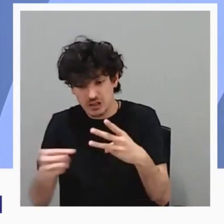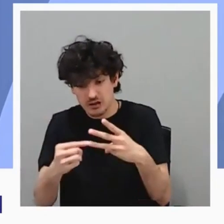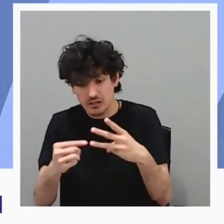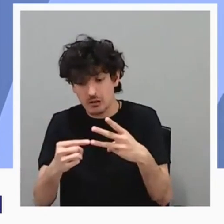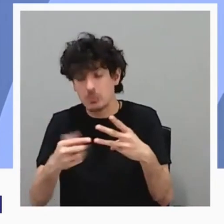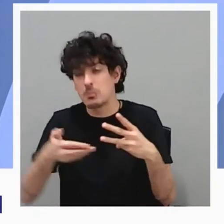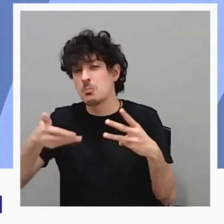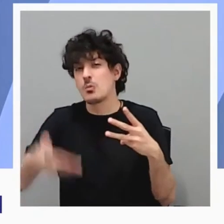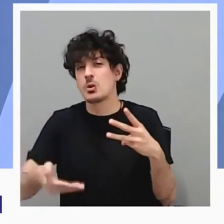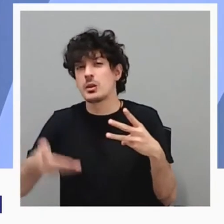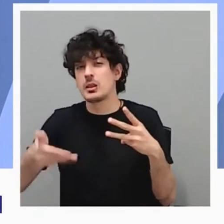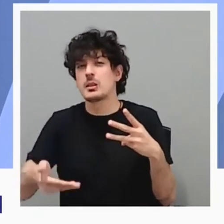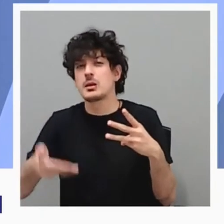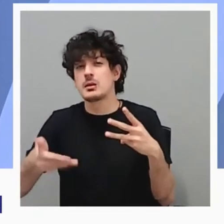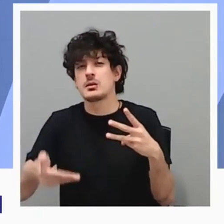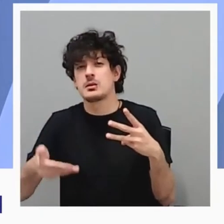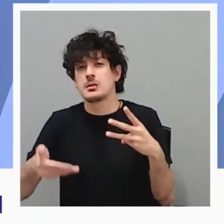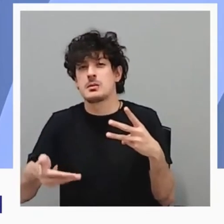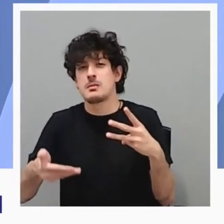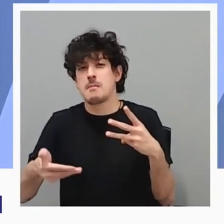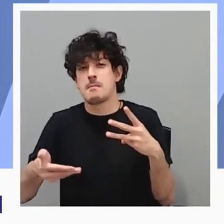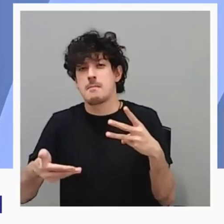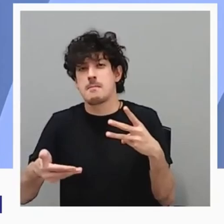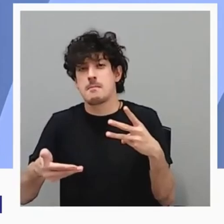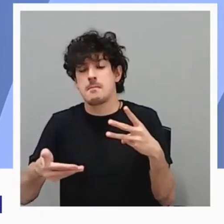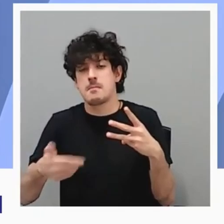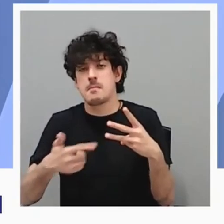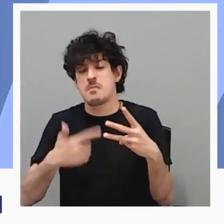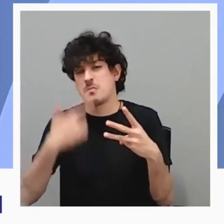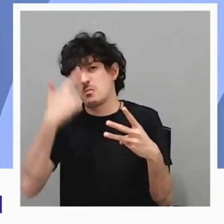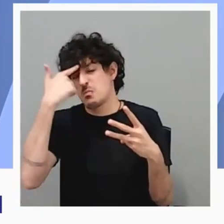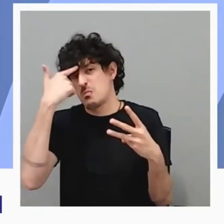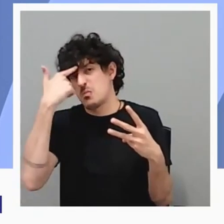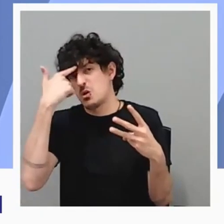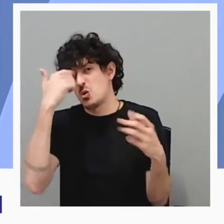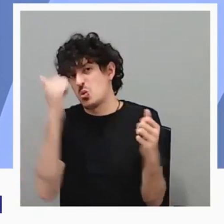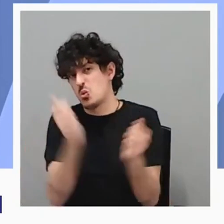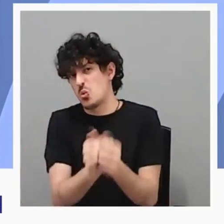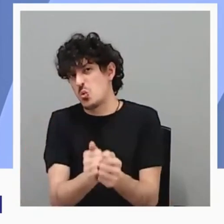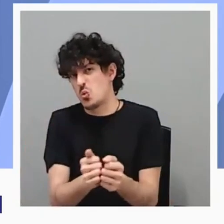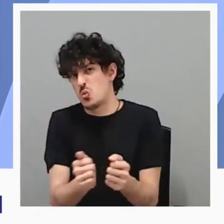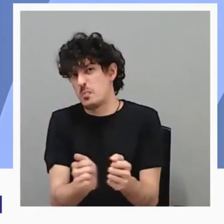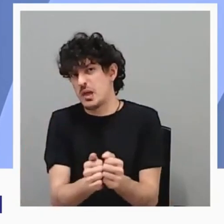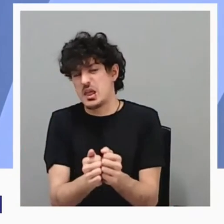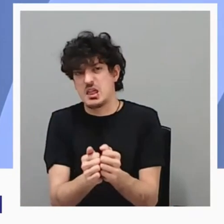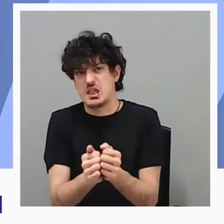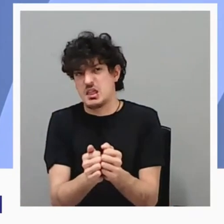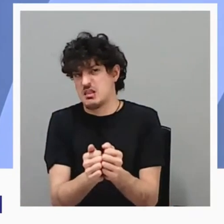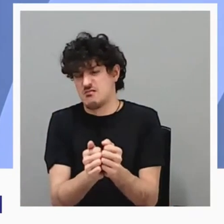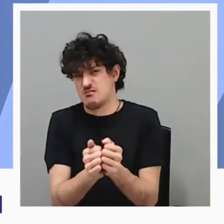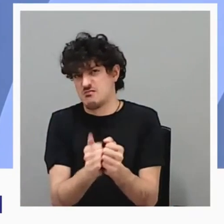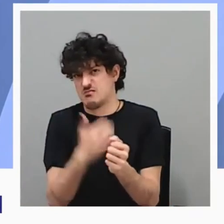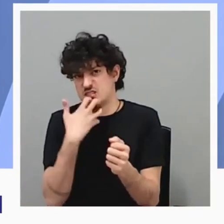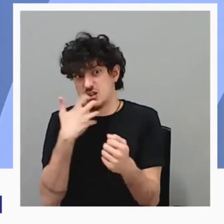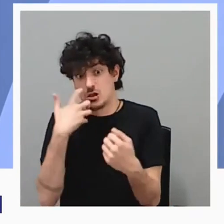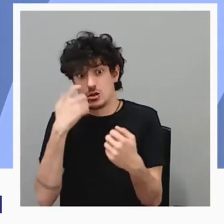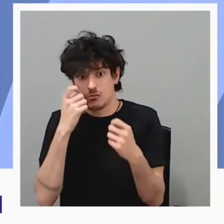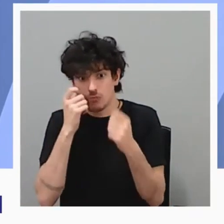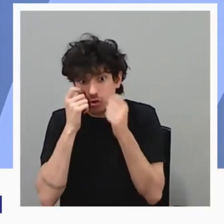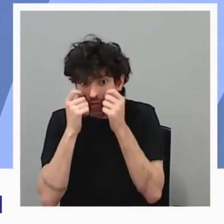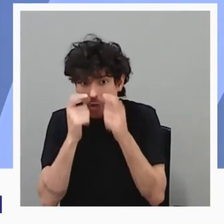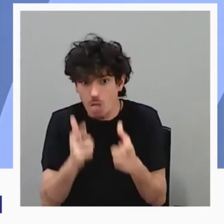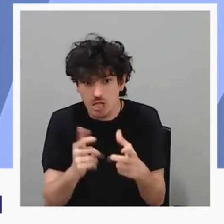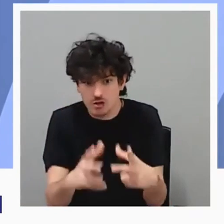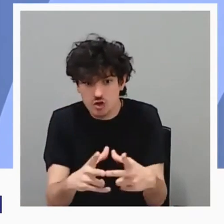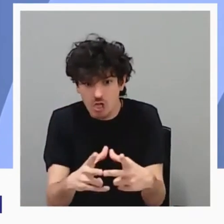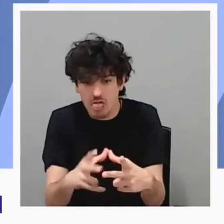que hay que ser muy torpe para no haberse dado cuenta de que la sociedad tiene que generar